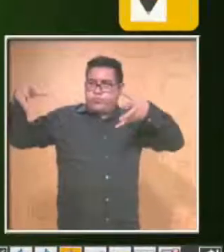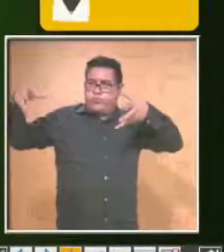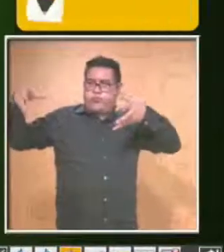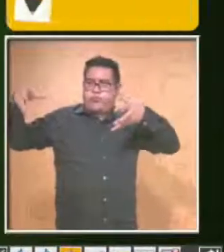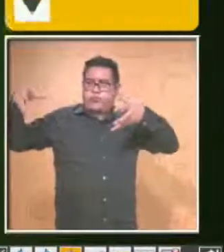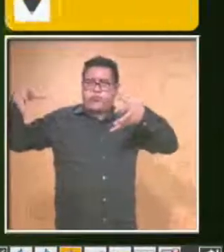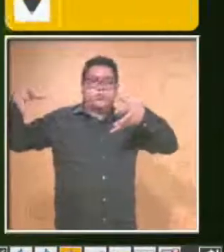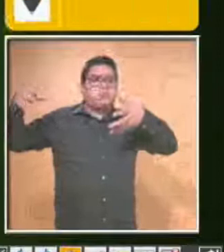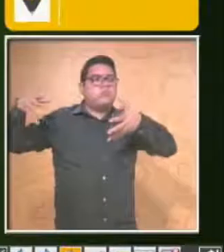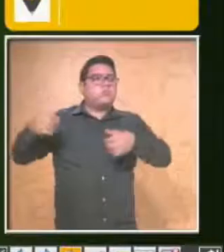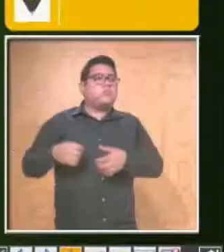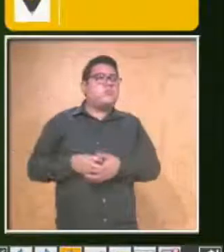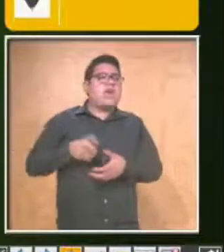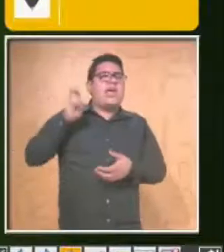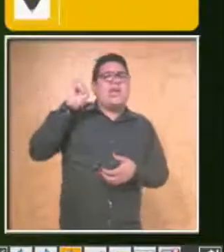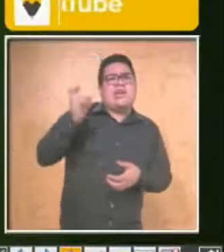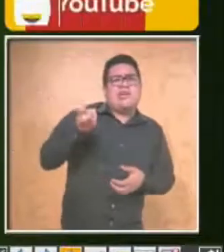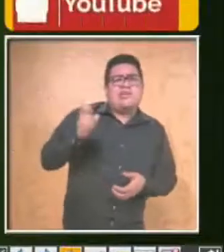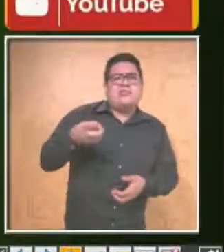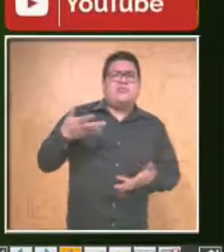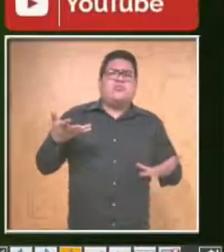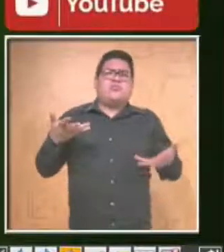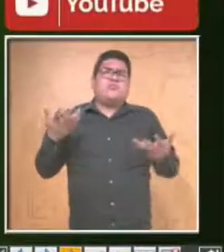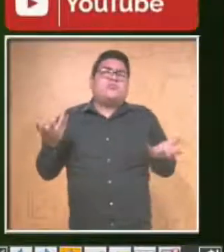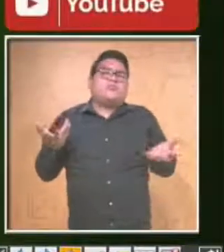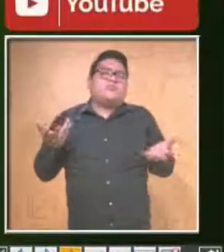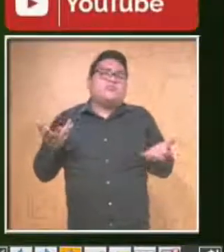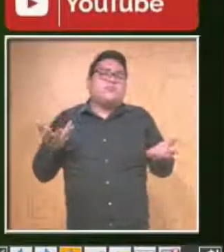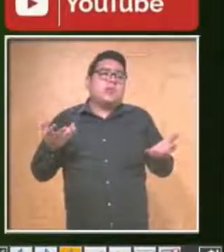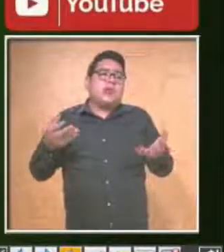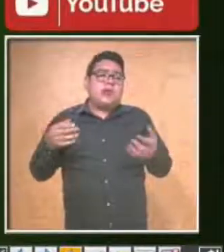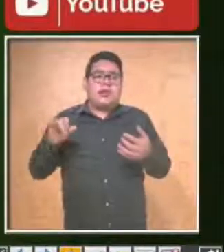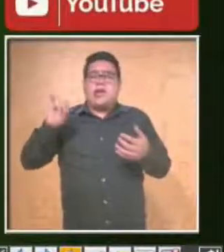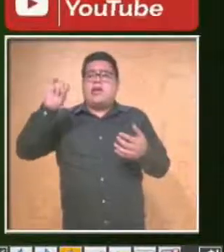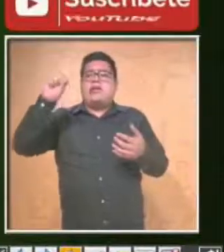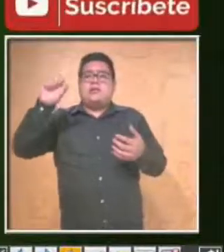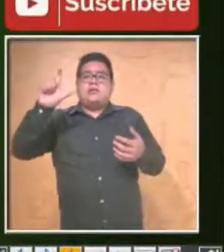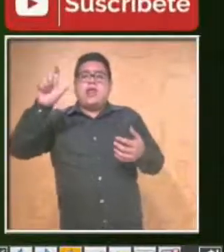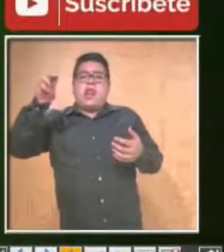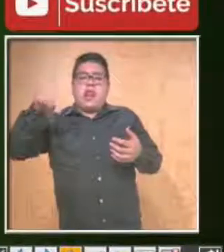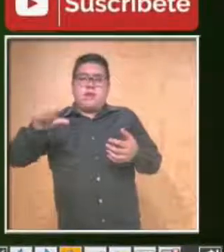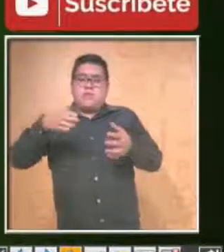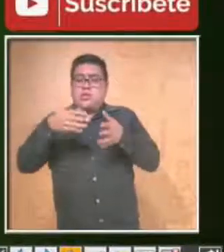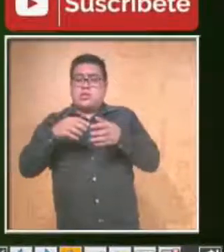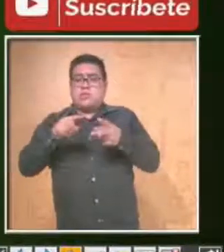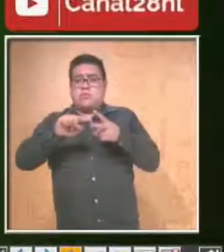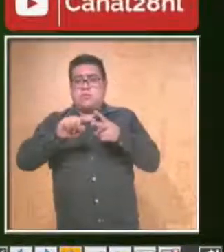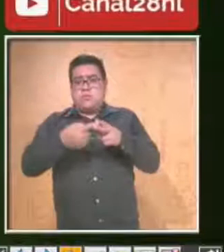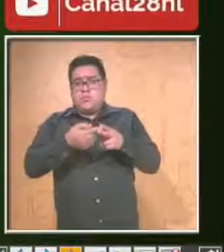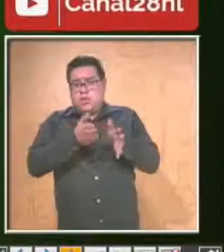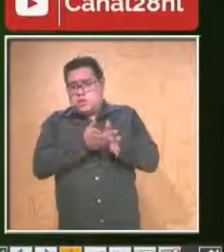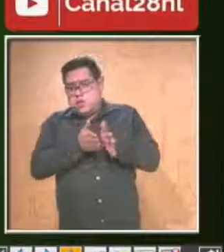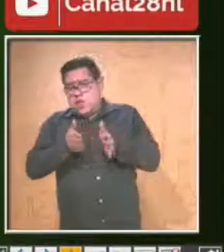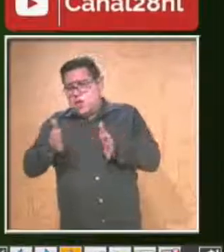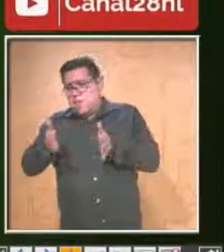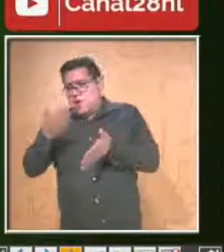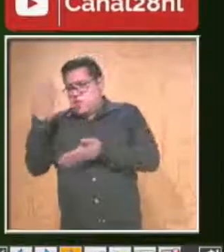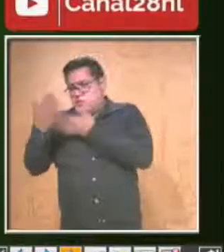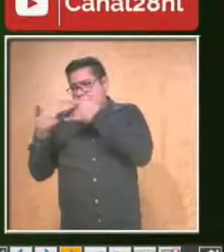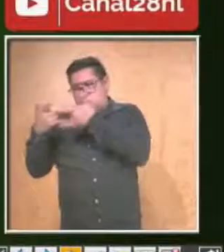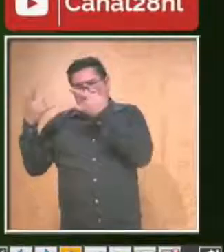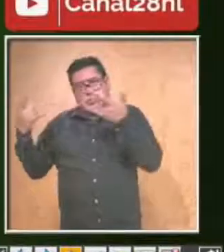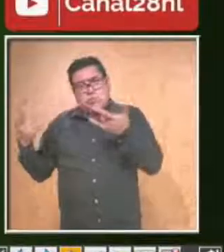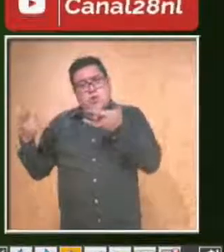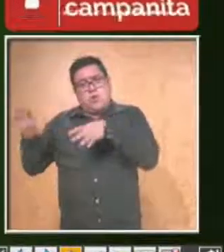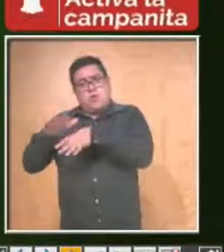Entonces, esta situación hace que el Islam sea un punto de partida para los estudios históricos, porque